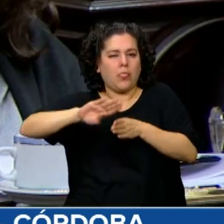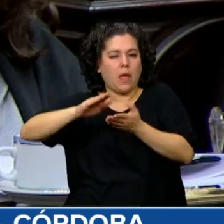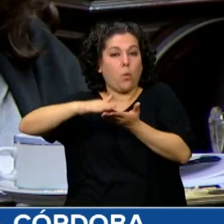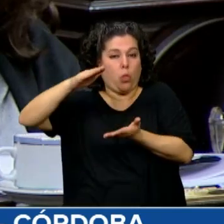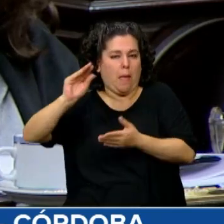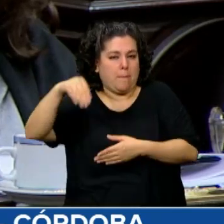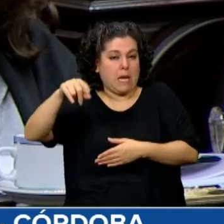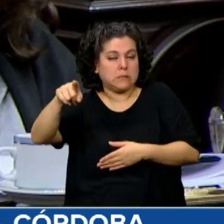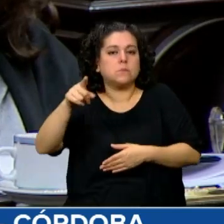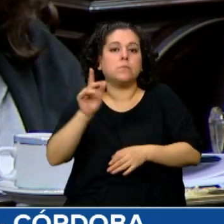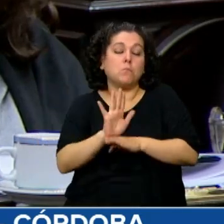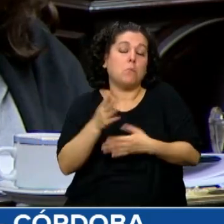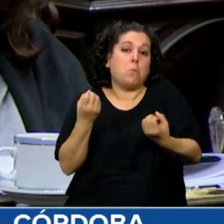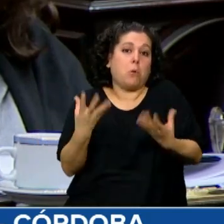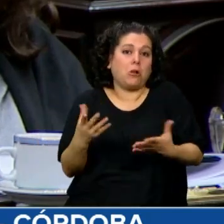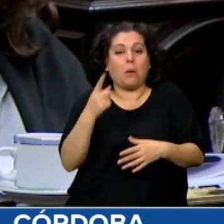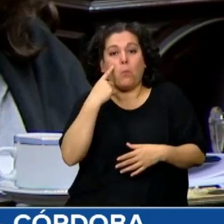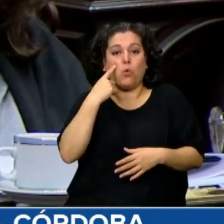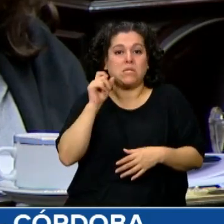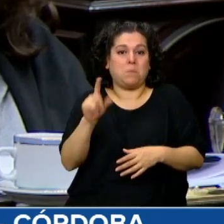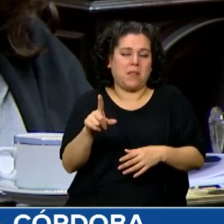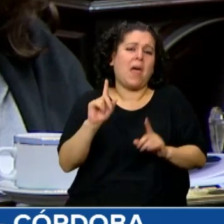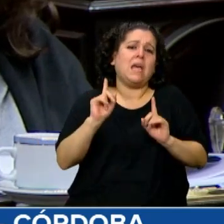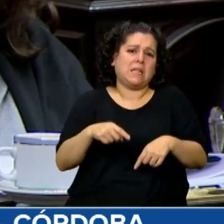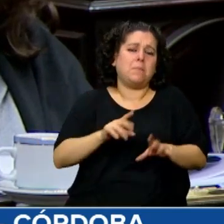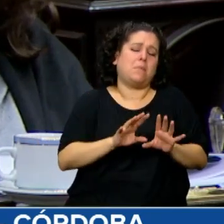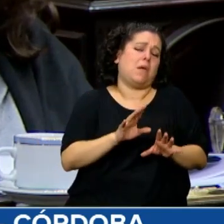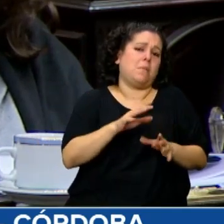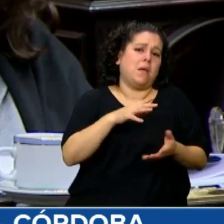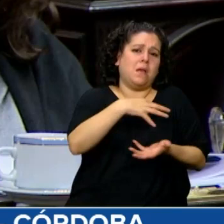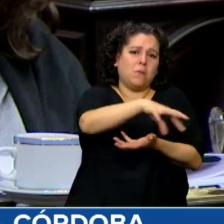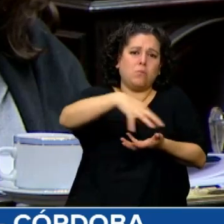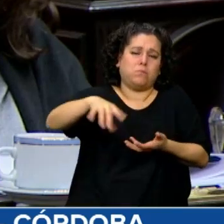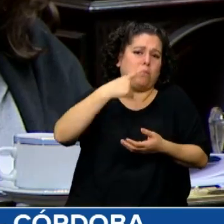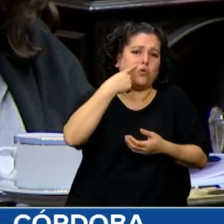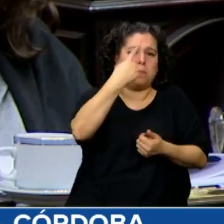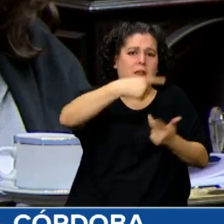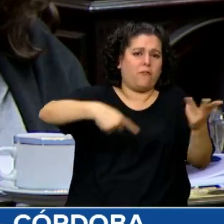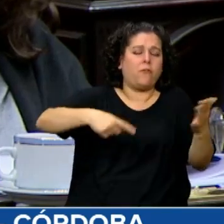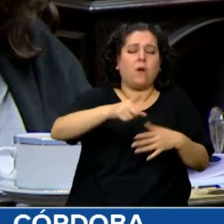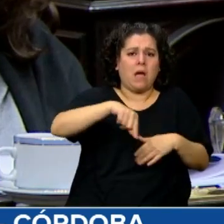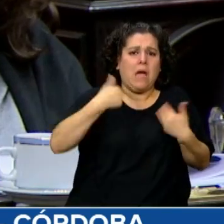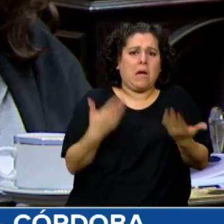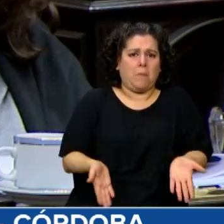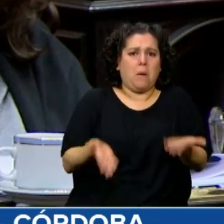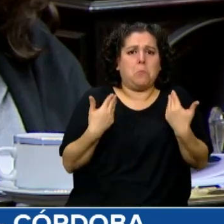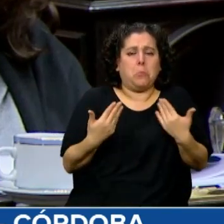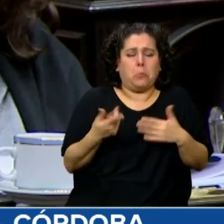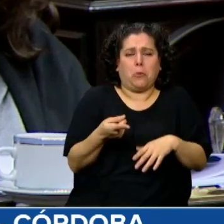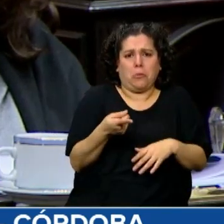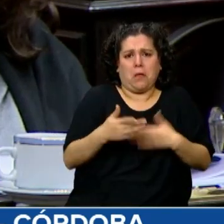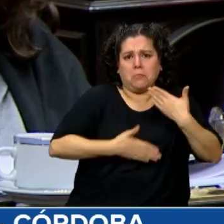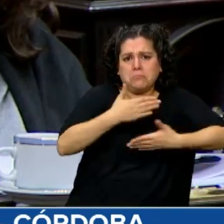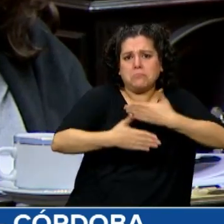total, porque precisamente los municipios, también de todos los espacios políticos, han sido capaces de llevarlos